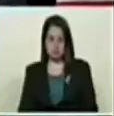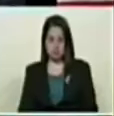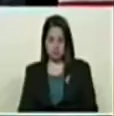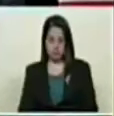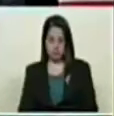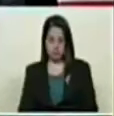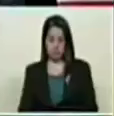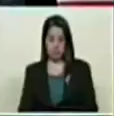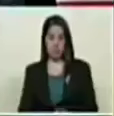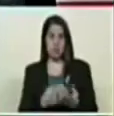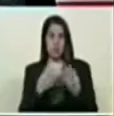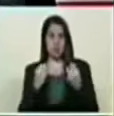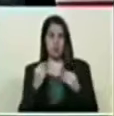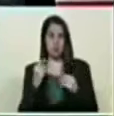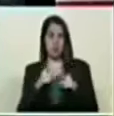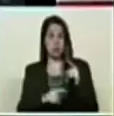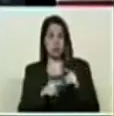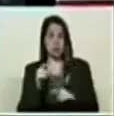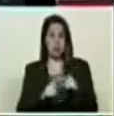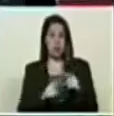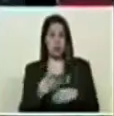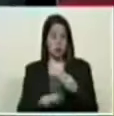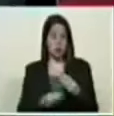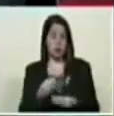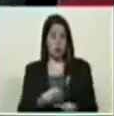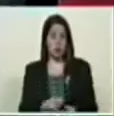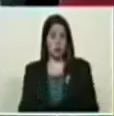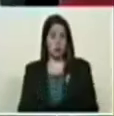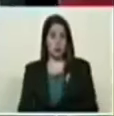Son muchas cosas por hacer